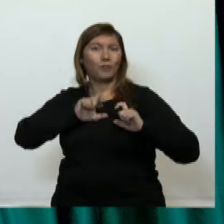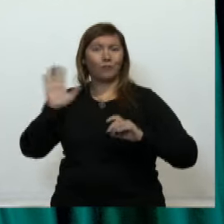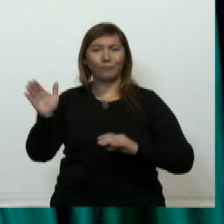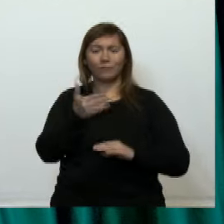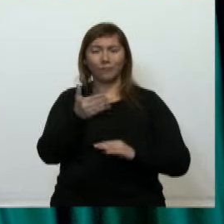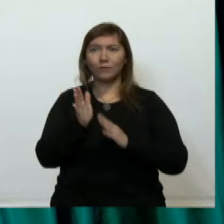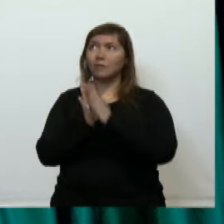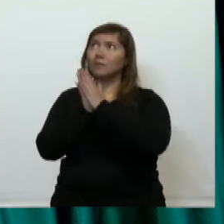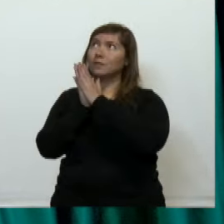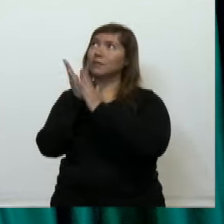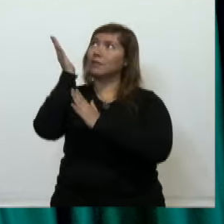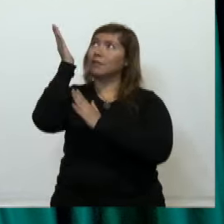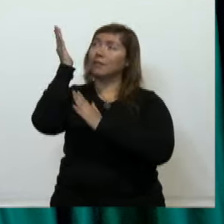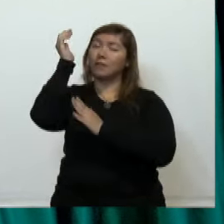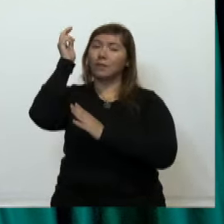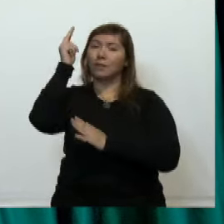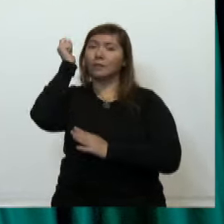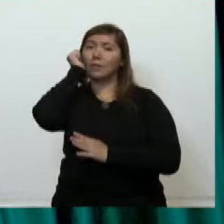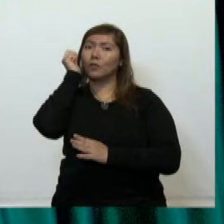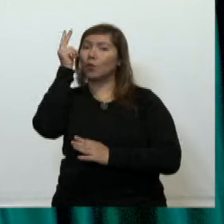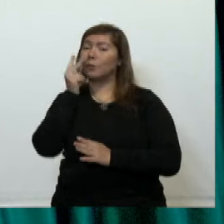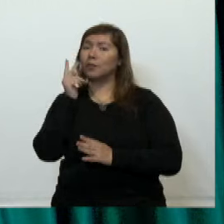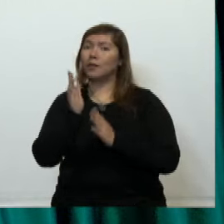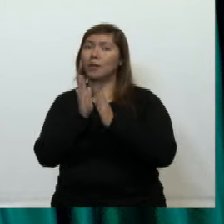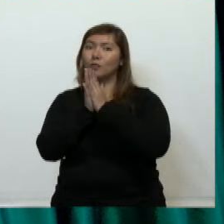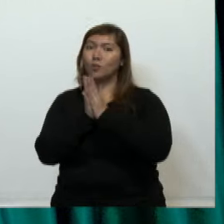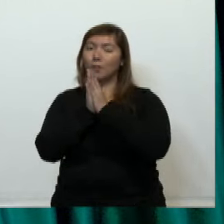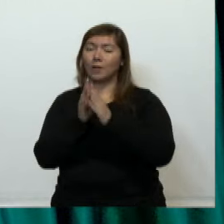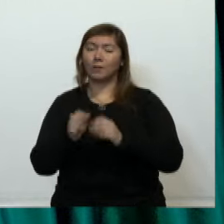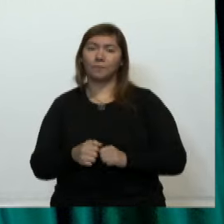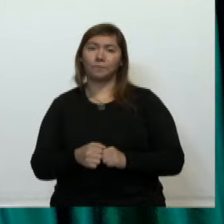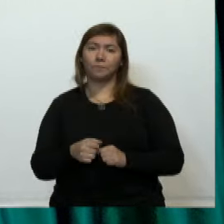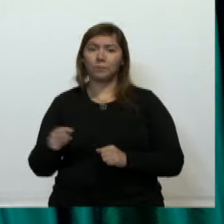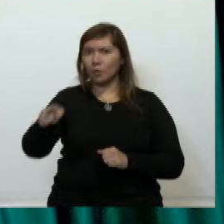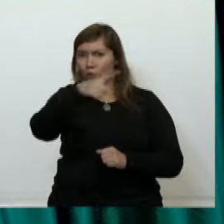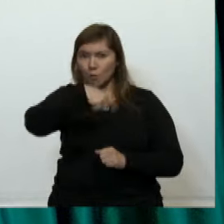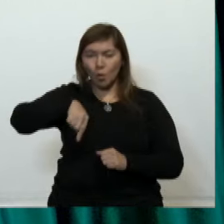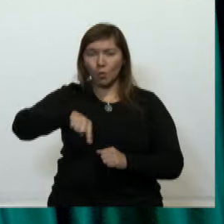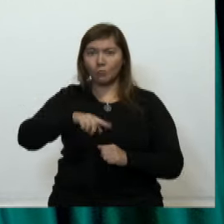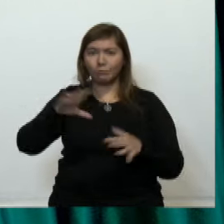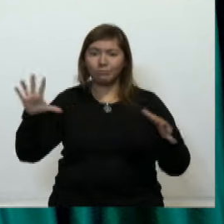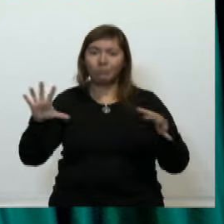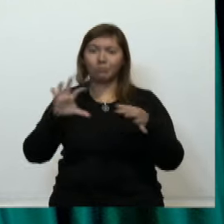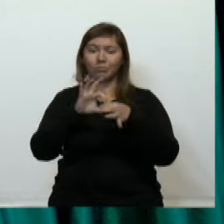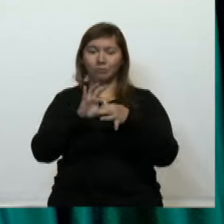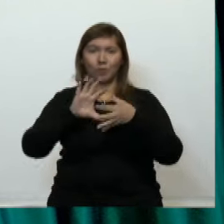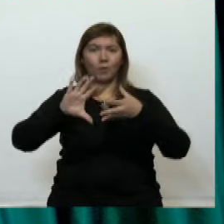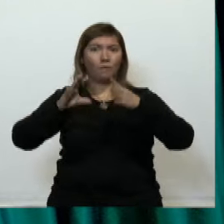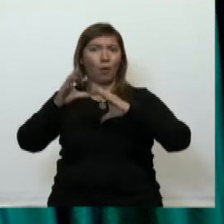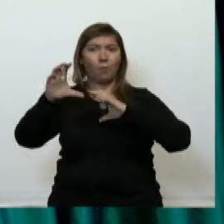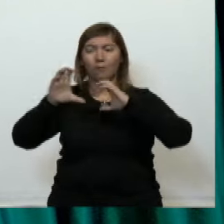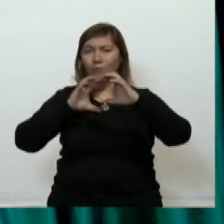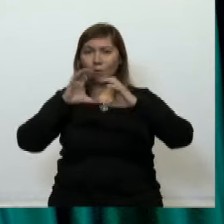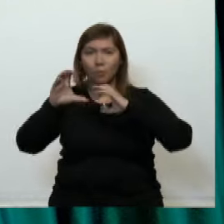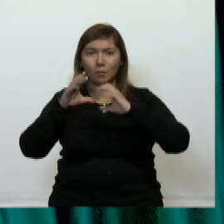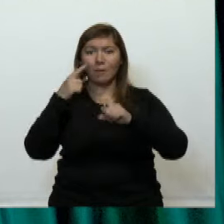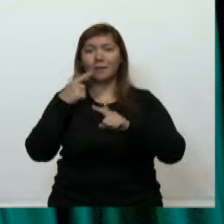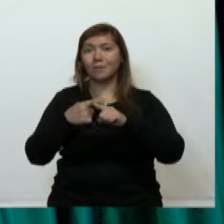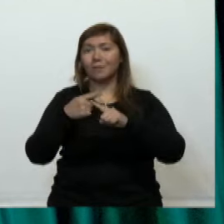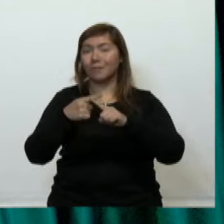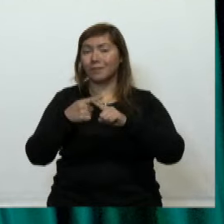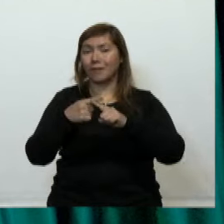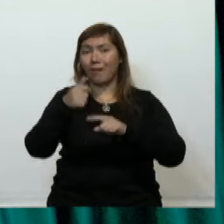Señor, atiende nuestra súplica. Por nosotros, que nos unimos por los medios de comunicación para celebrar el